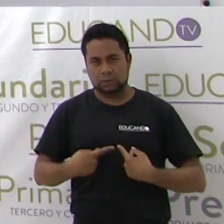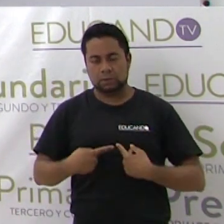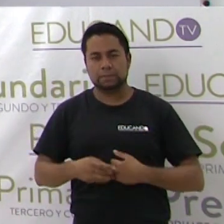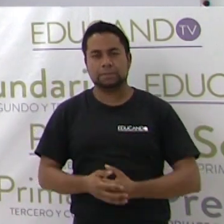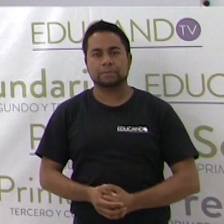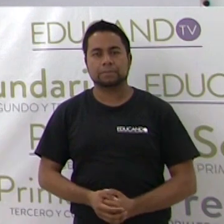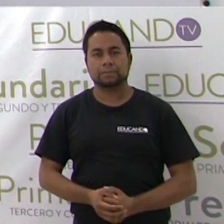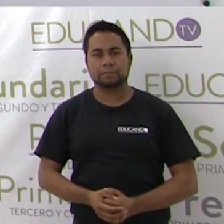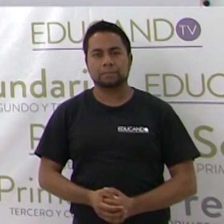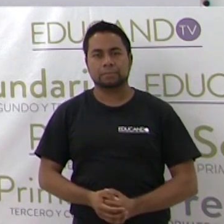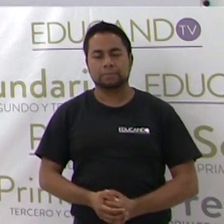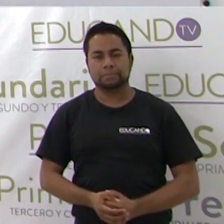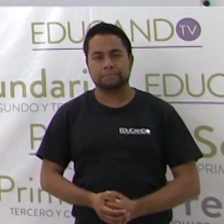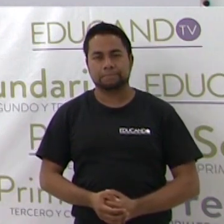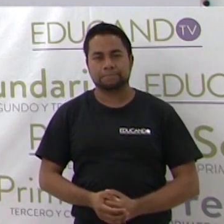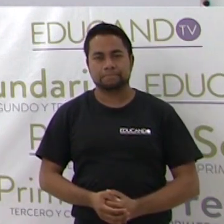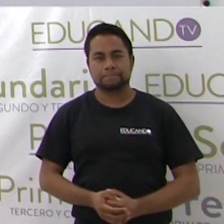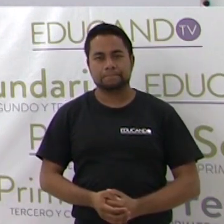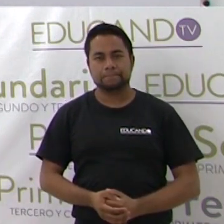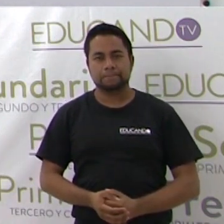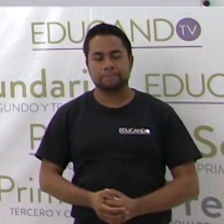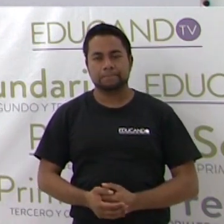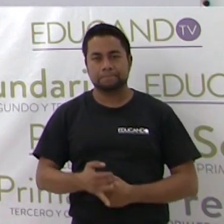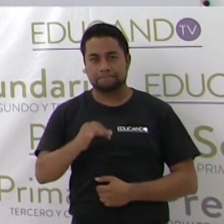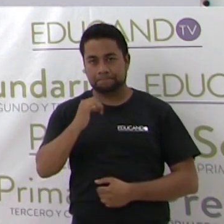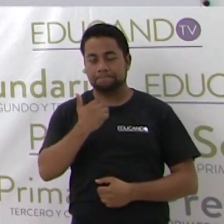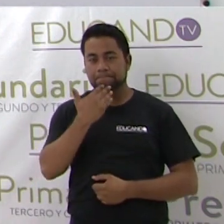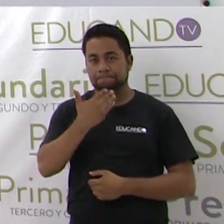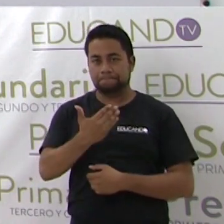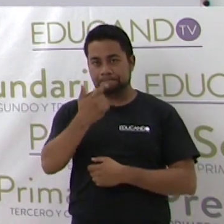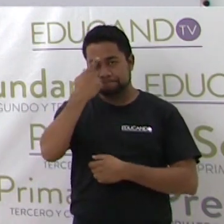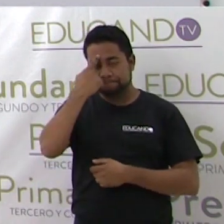persona, bien, de